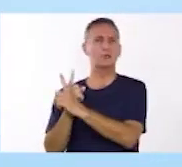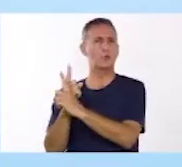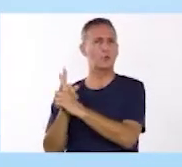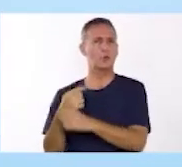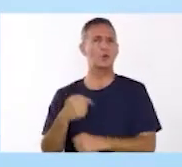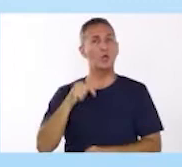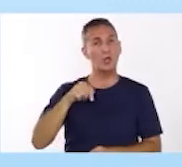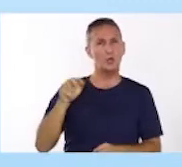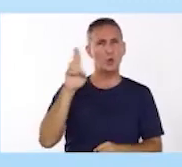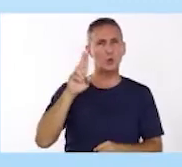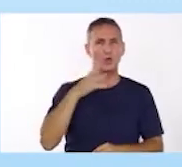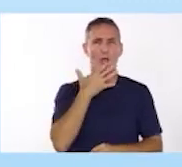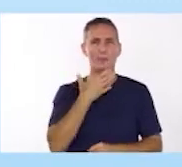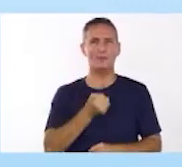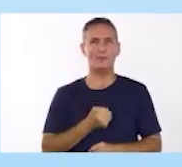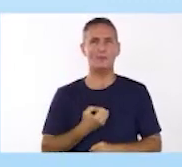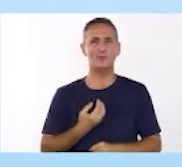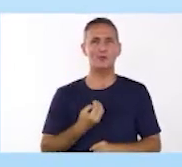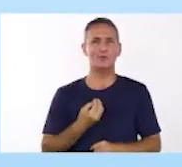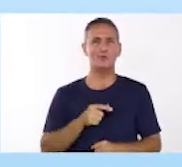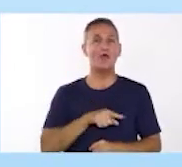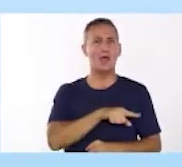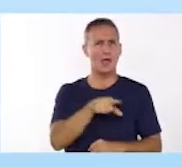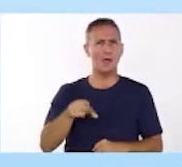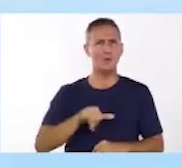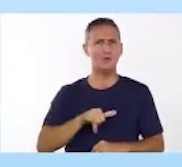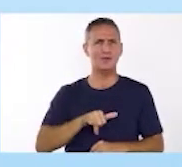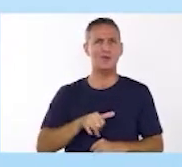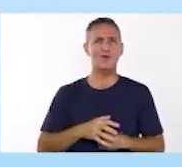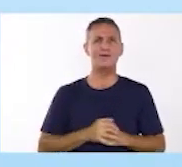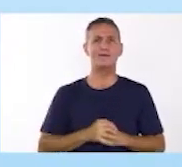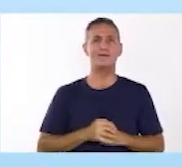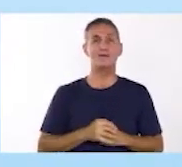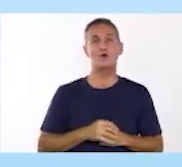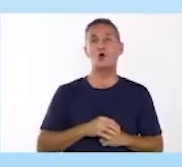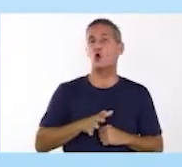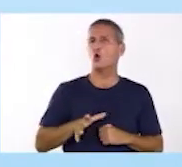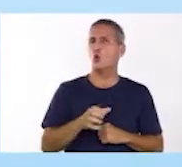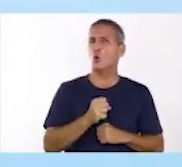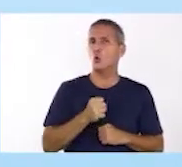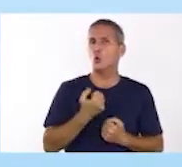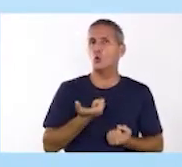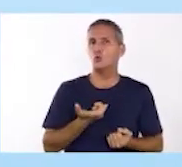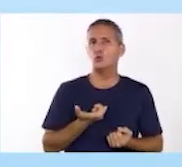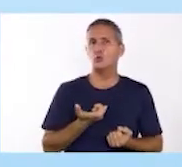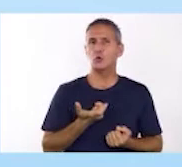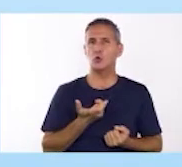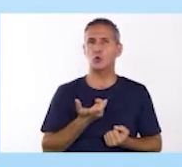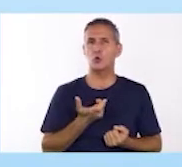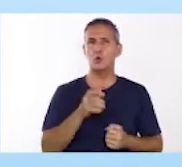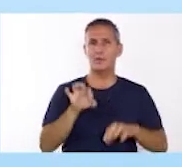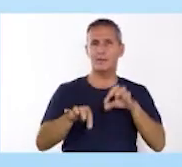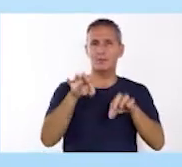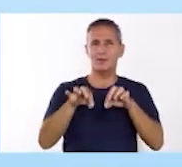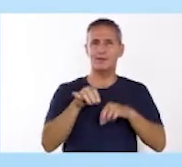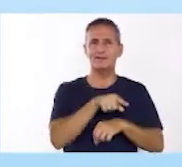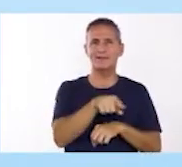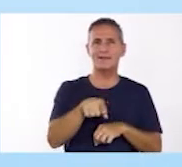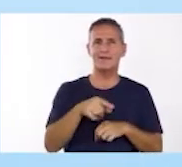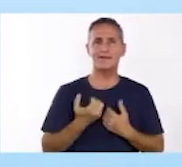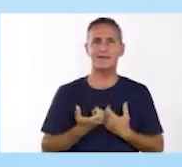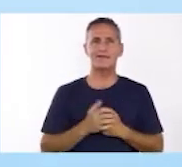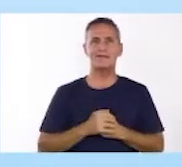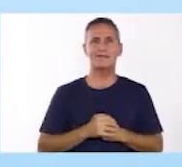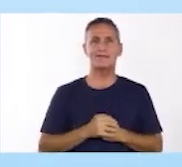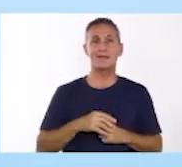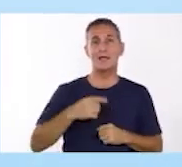encuentro. Esta unidad que a mí me gusta mucho y a ustedes también, por todo lo que vamos a extraer de ella. Y